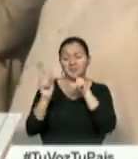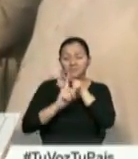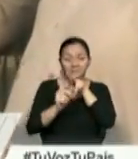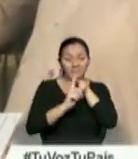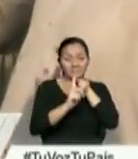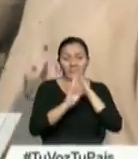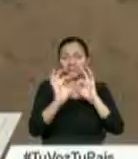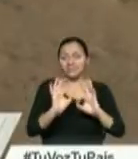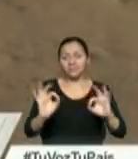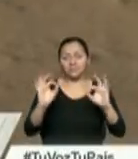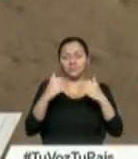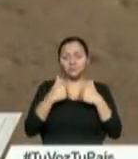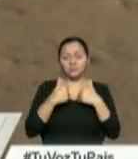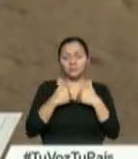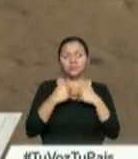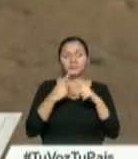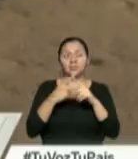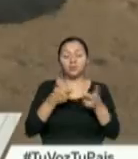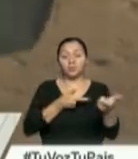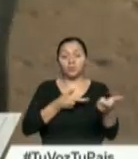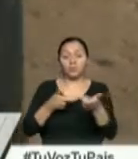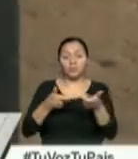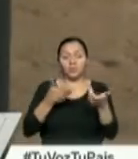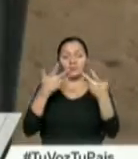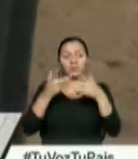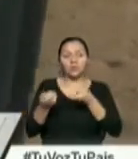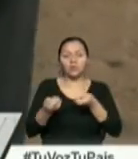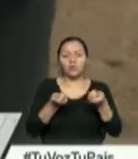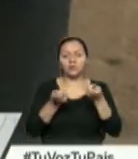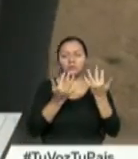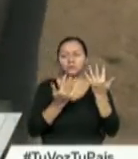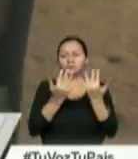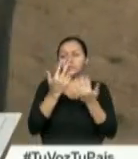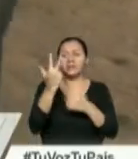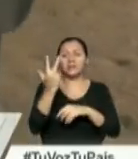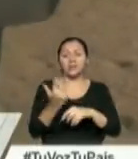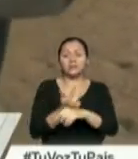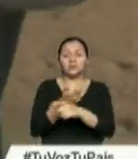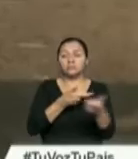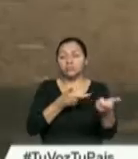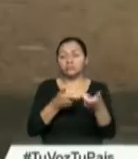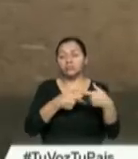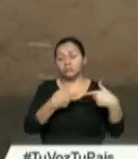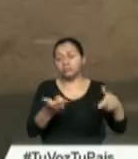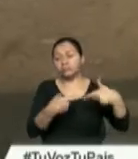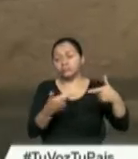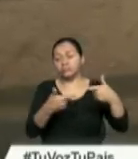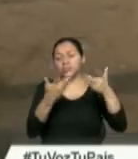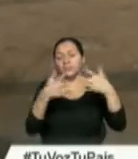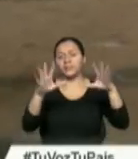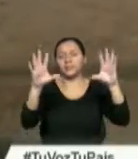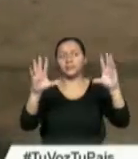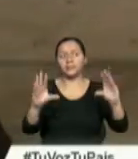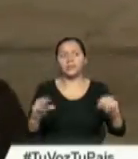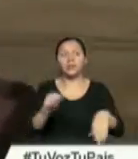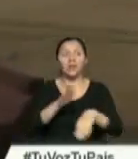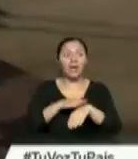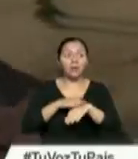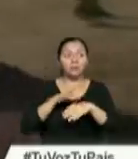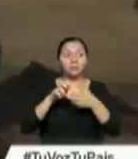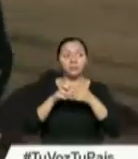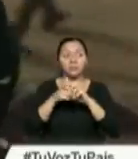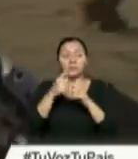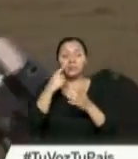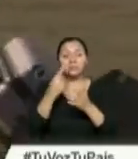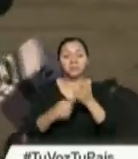emergencia. Los bomberos lograron controlar el fuego luego de 3 horas de trabajo. Las causas del incendio aún